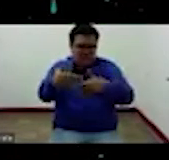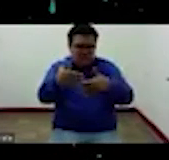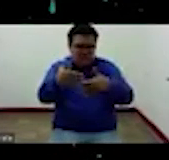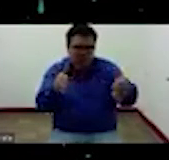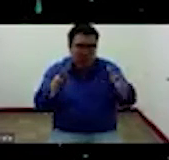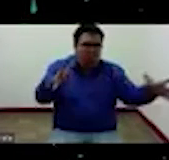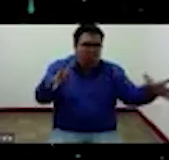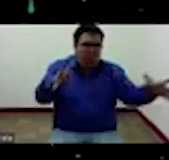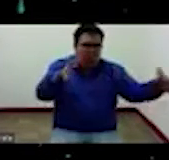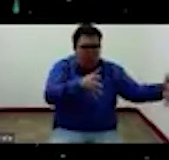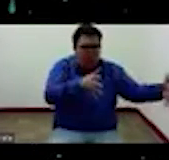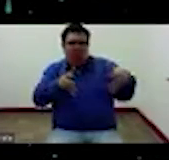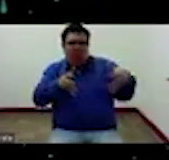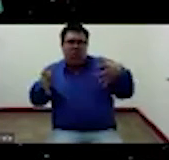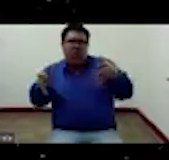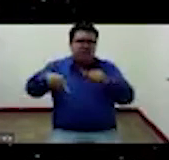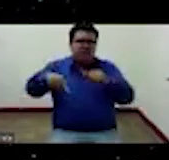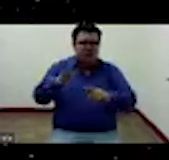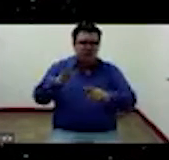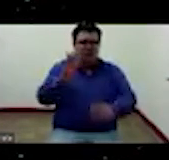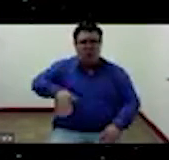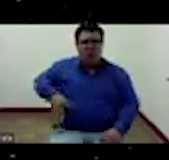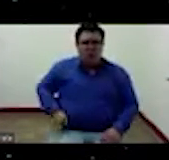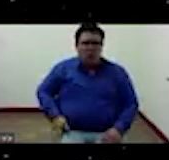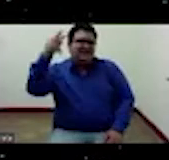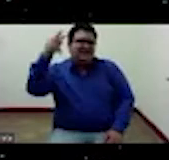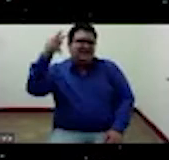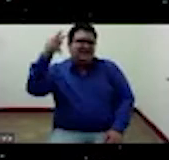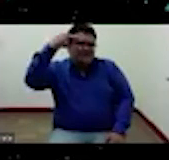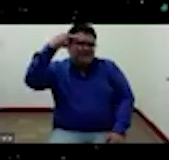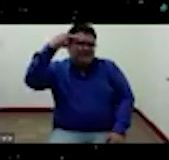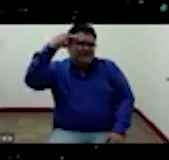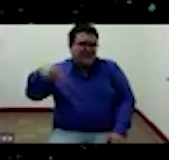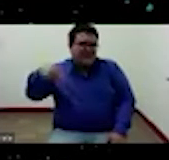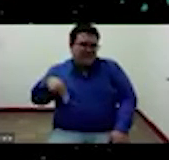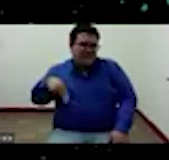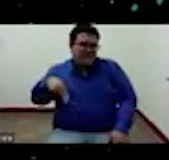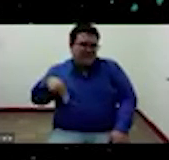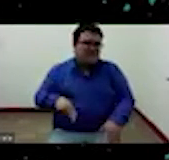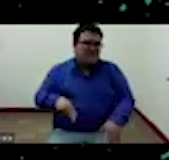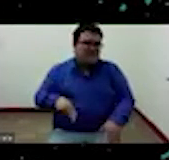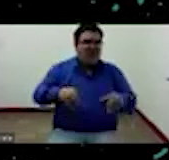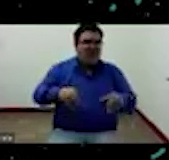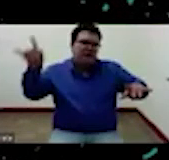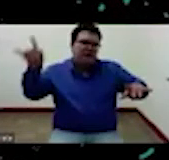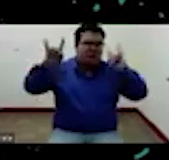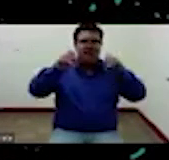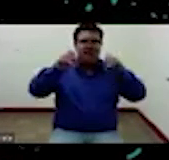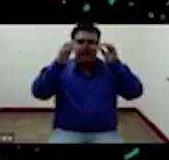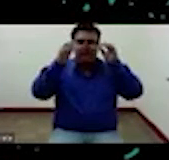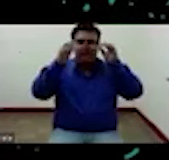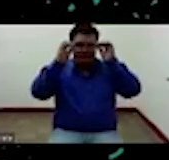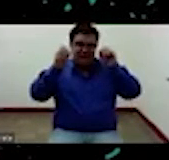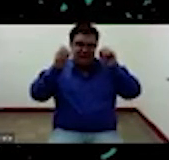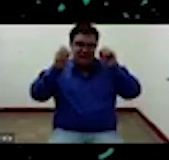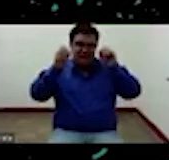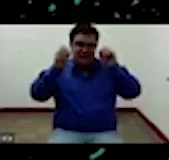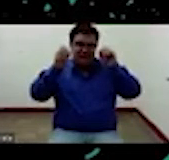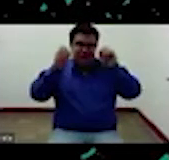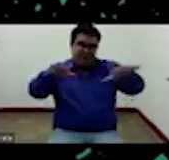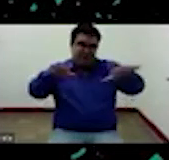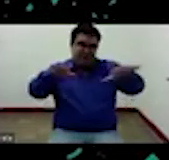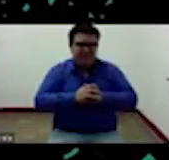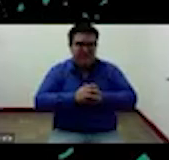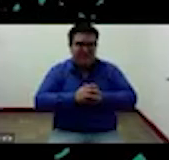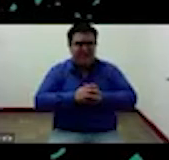llevar en un bolsillo y los monta en otro lado. Aquí con la vivencia de